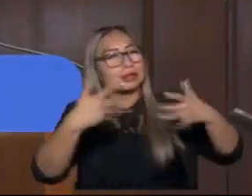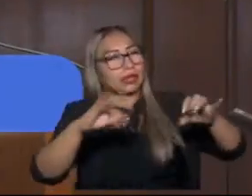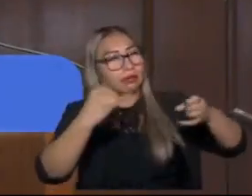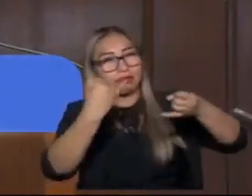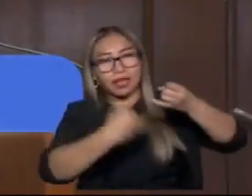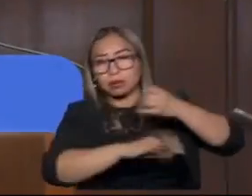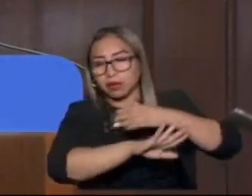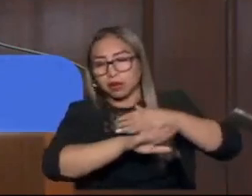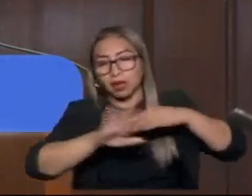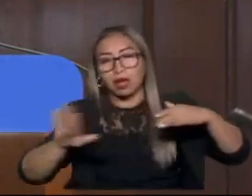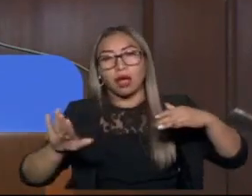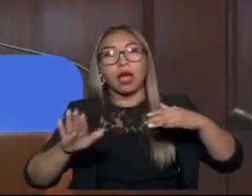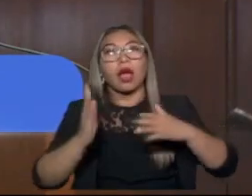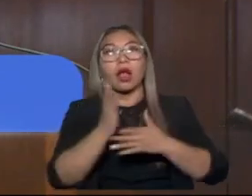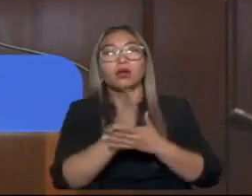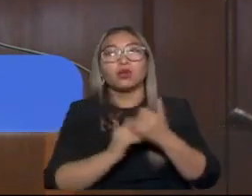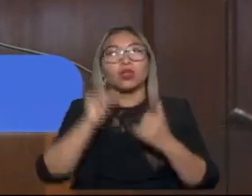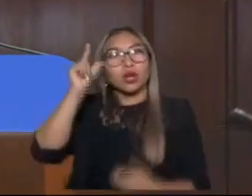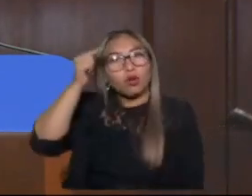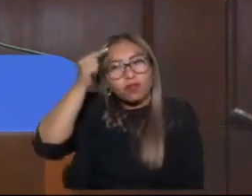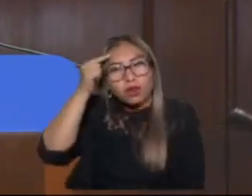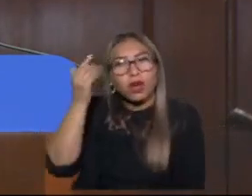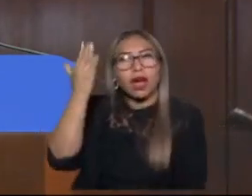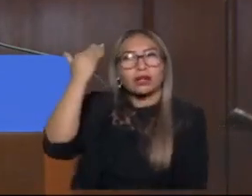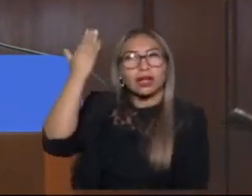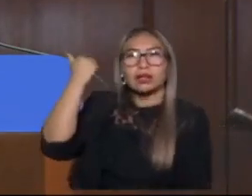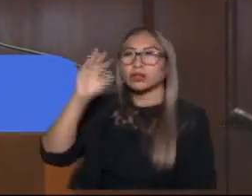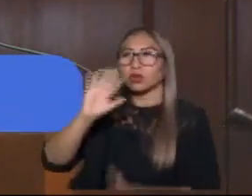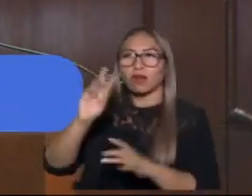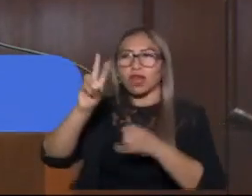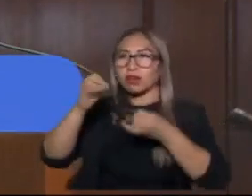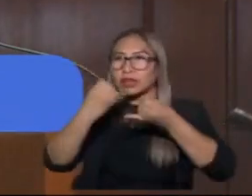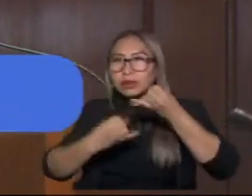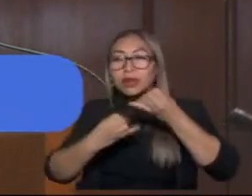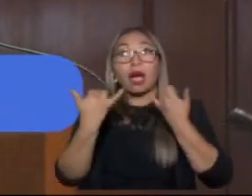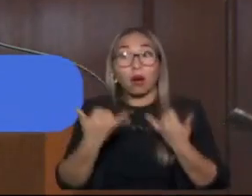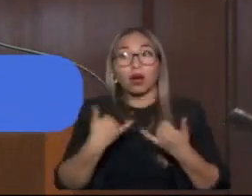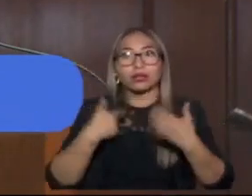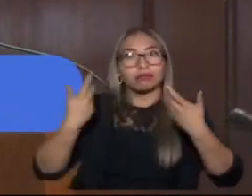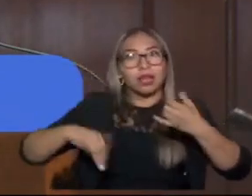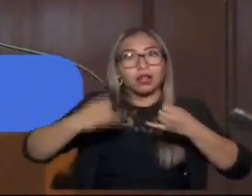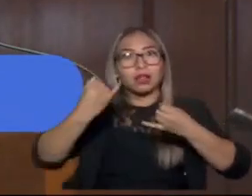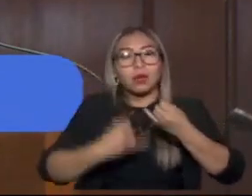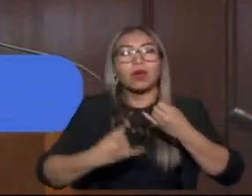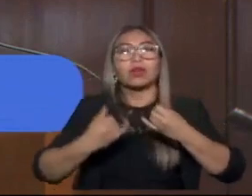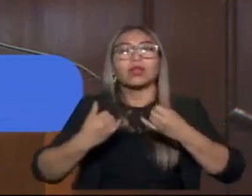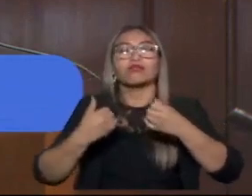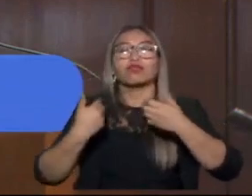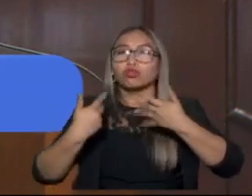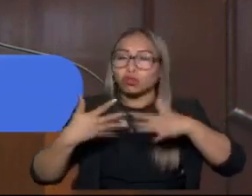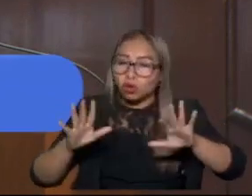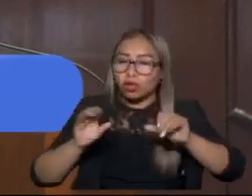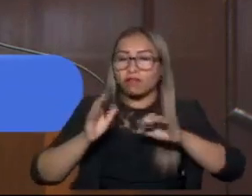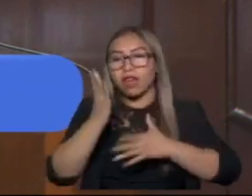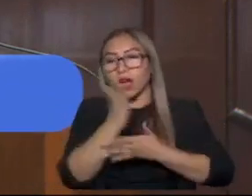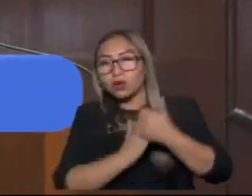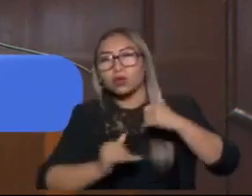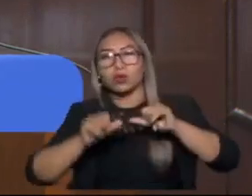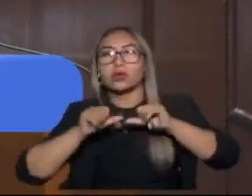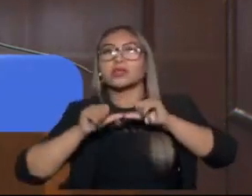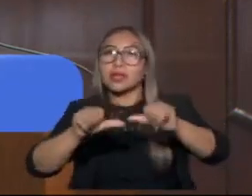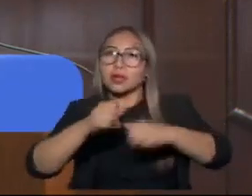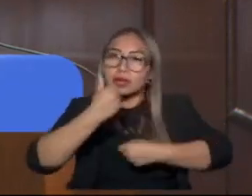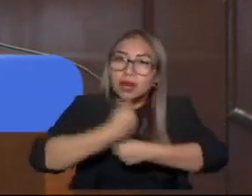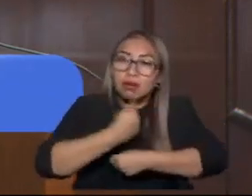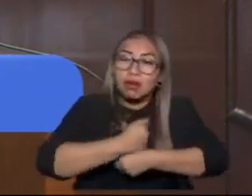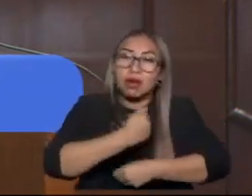obras rescatadas de gobiernos anteriores y obras en ejecución, hemos llevado a